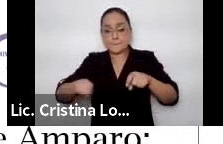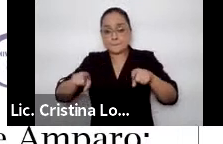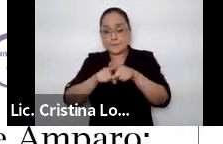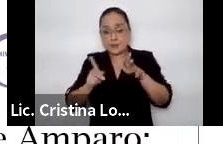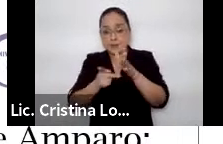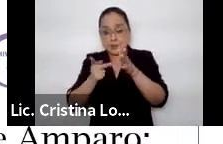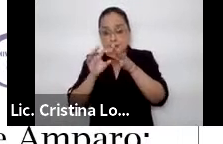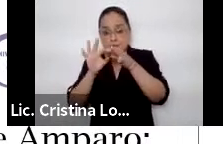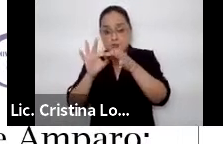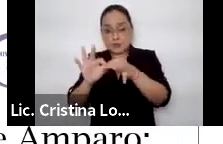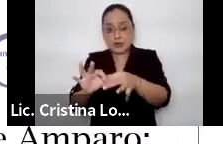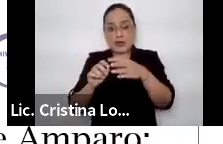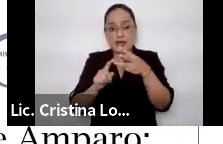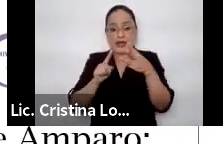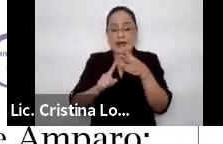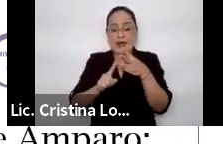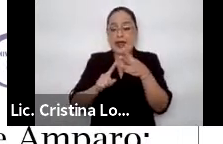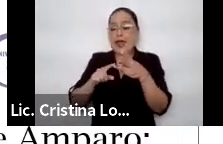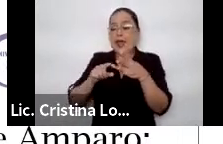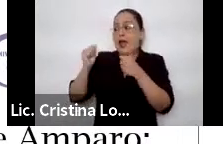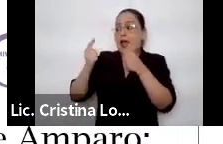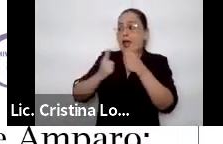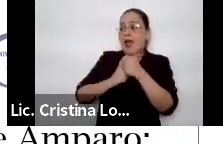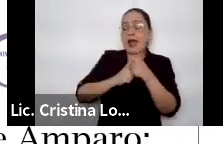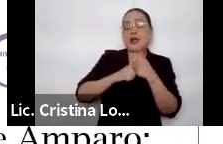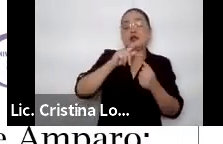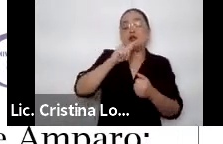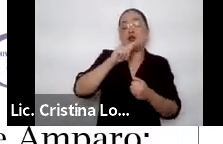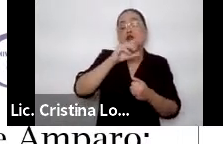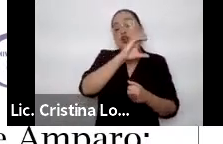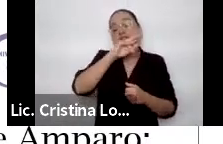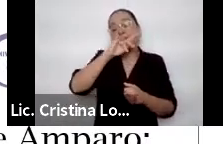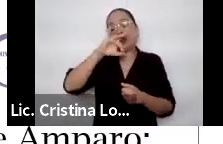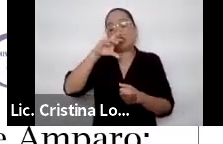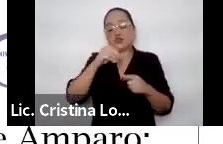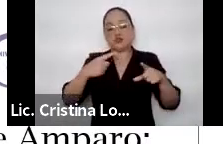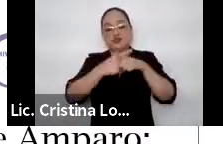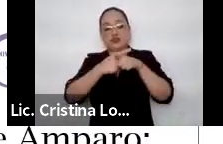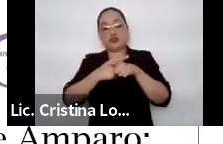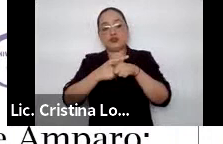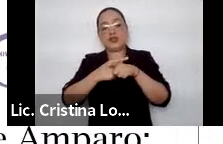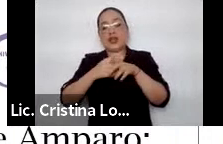por último, por contradicción de criterios.